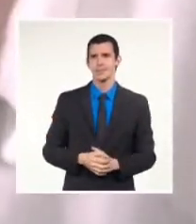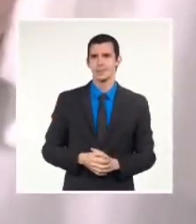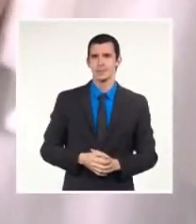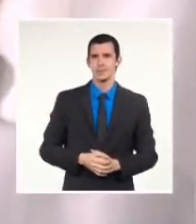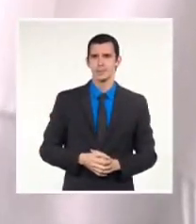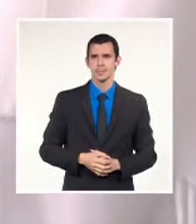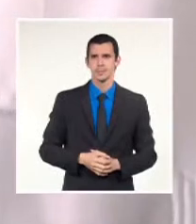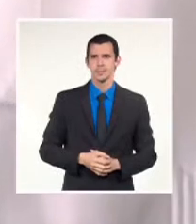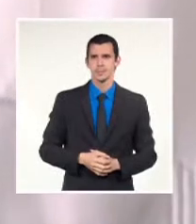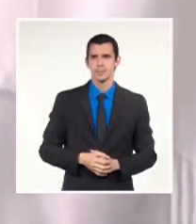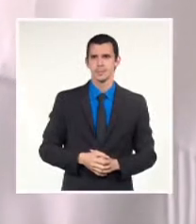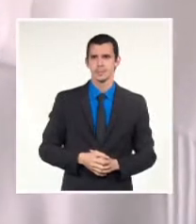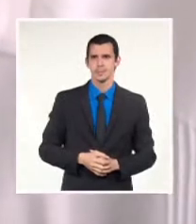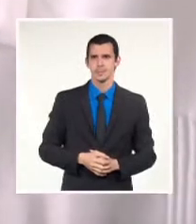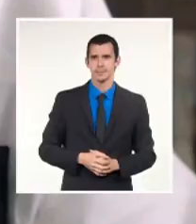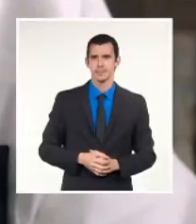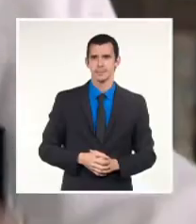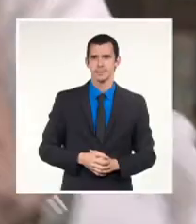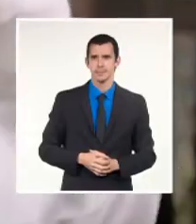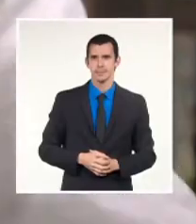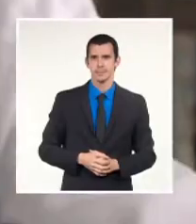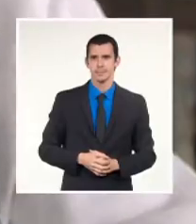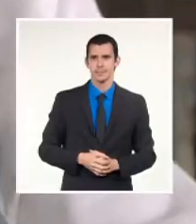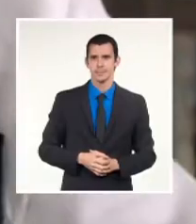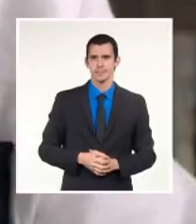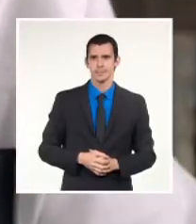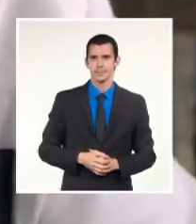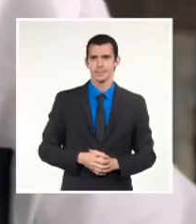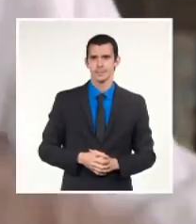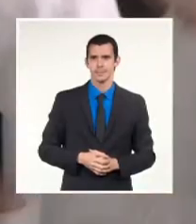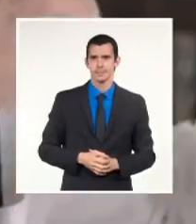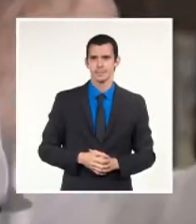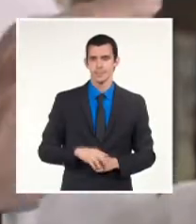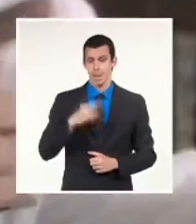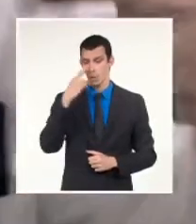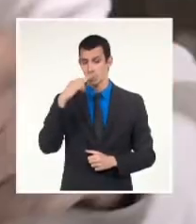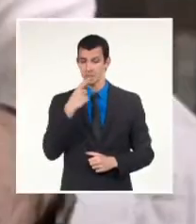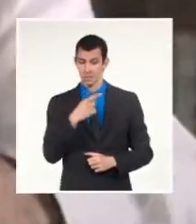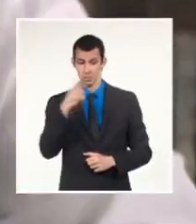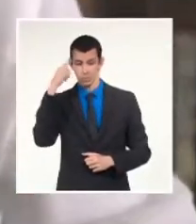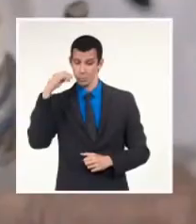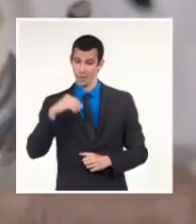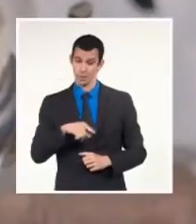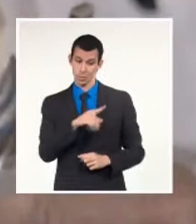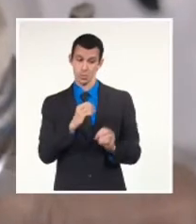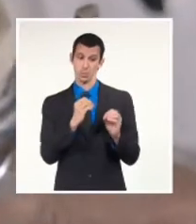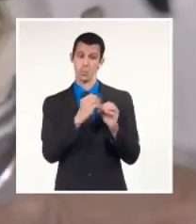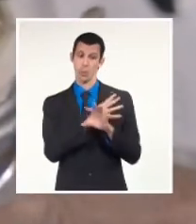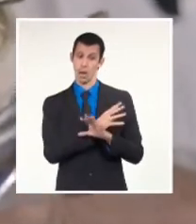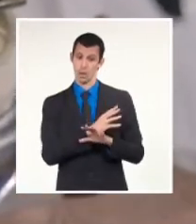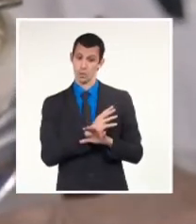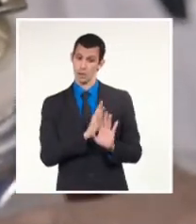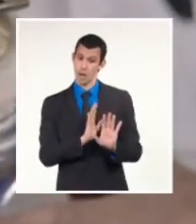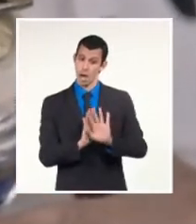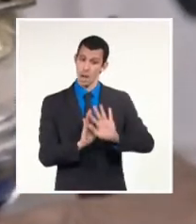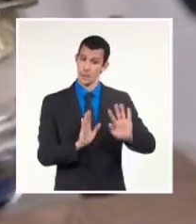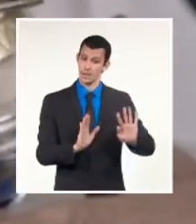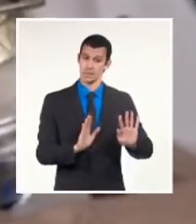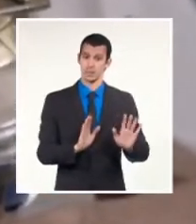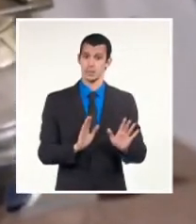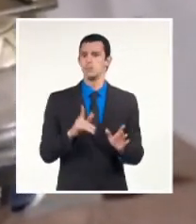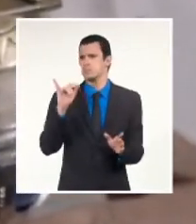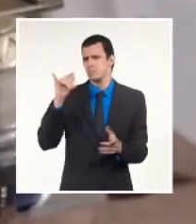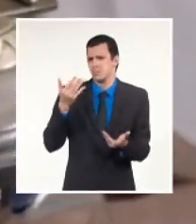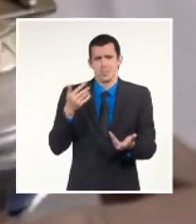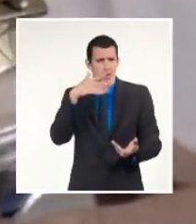pasando. Y digo, sí, sí. But I want to play with you. Están viendo los blancos, todos viendo. Ahí tengo los trofeos de la